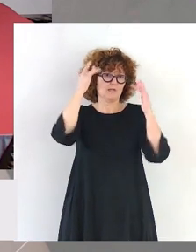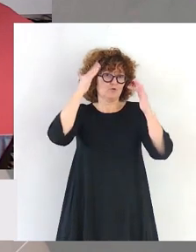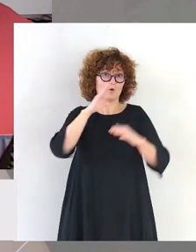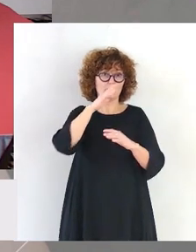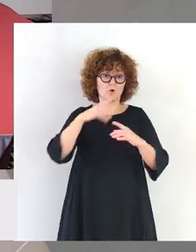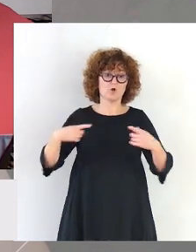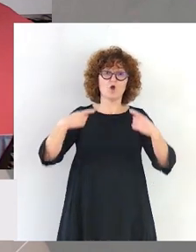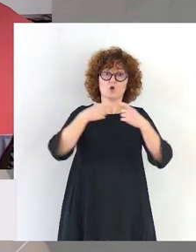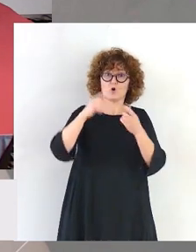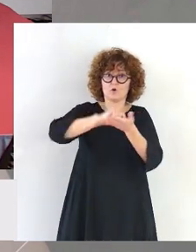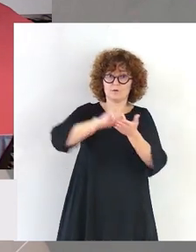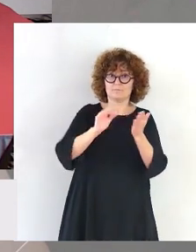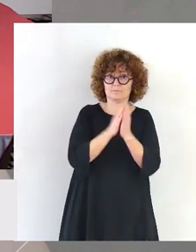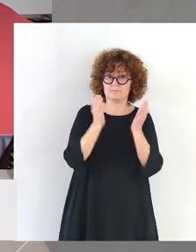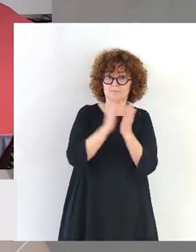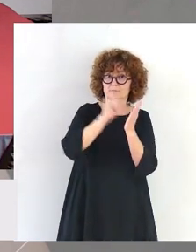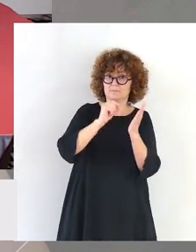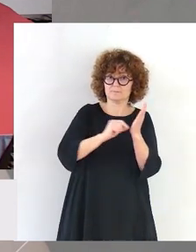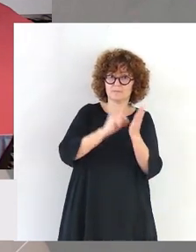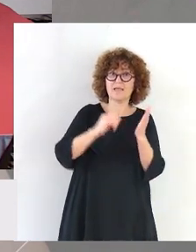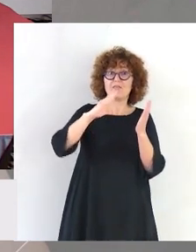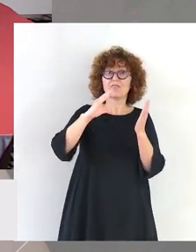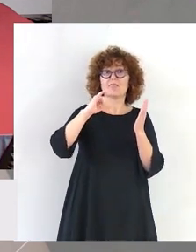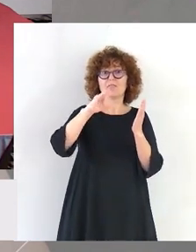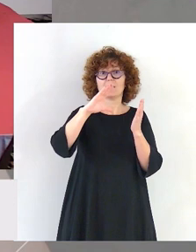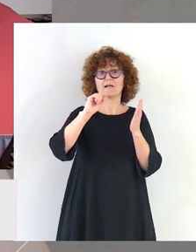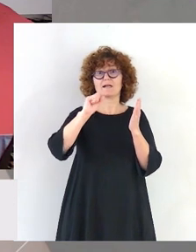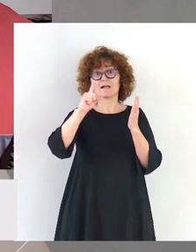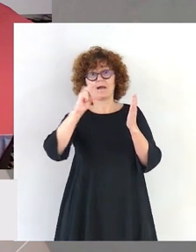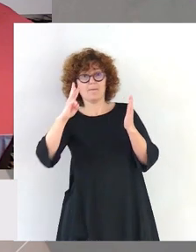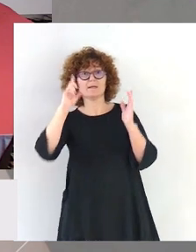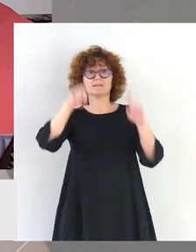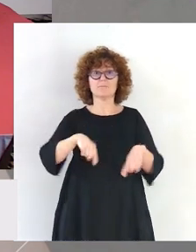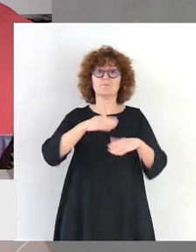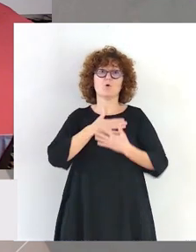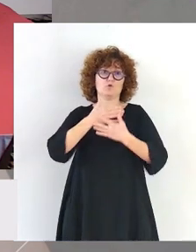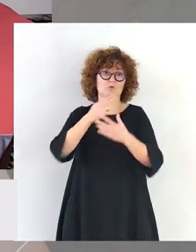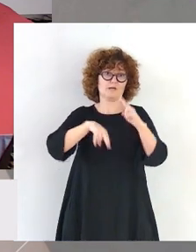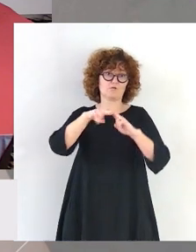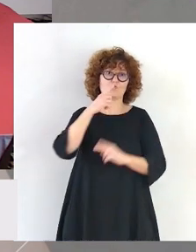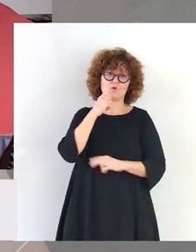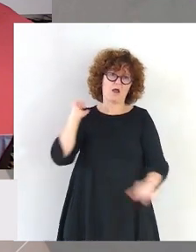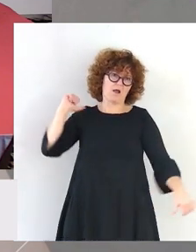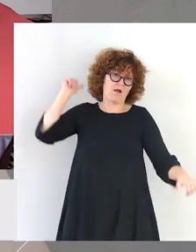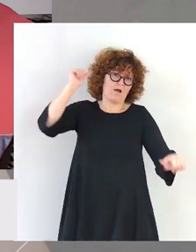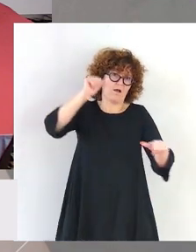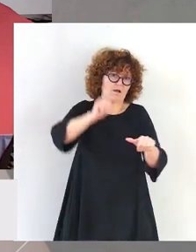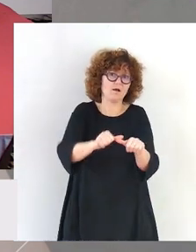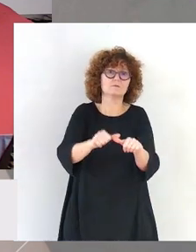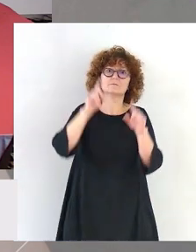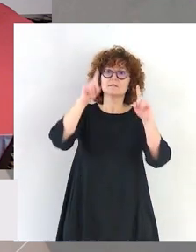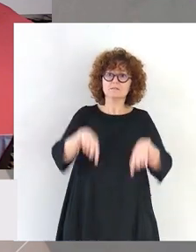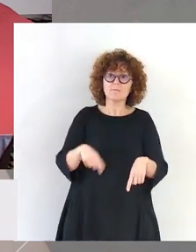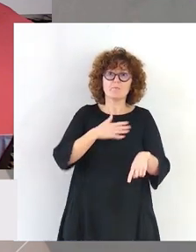de e cc.es y miembro del equipo de cic laab sino que además es una voluntaria de Cruz Roja desde hace mucho tiempo y creo que tiene Bueno pues también